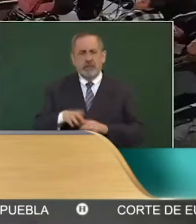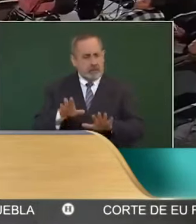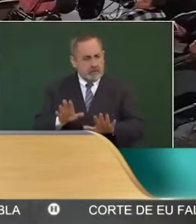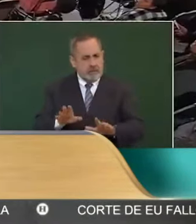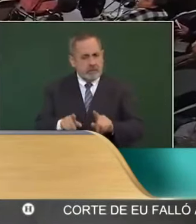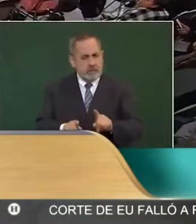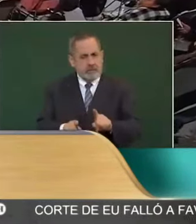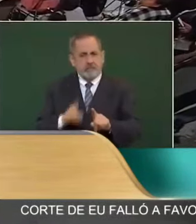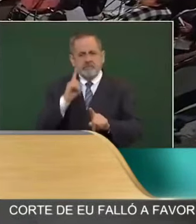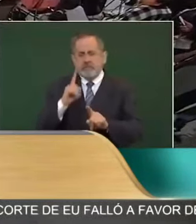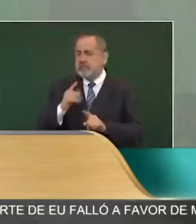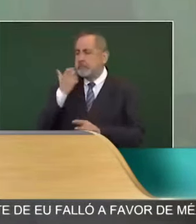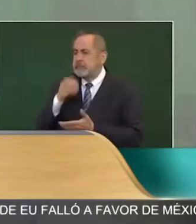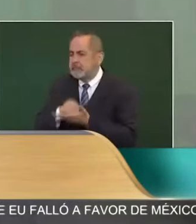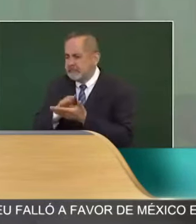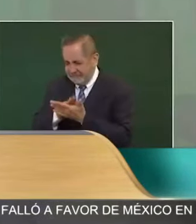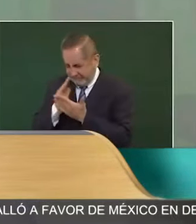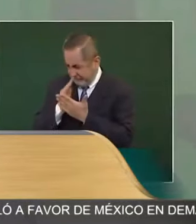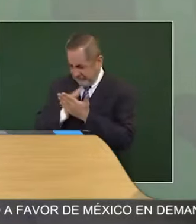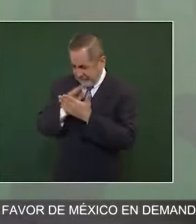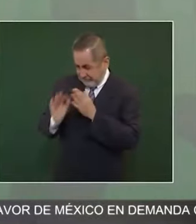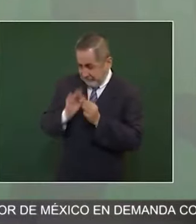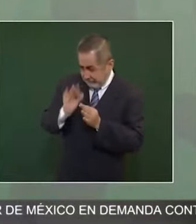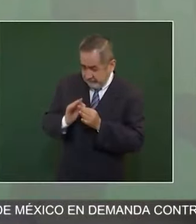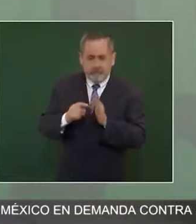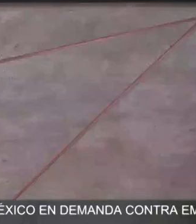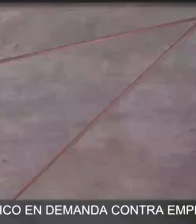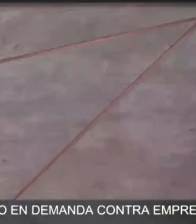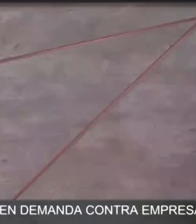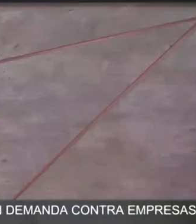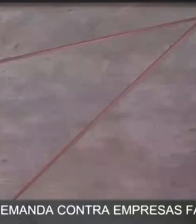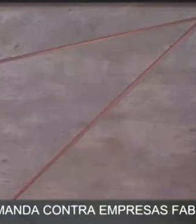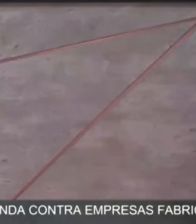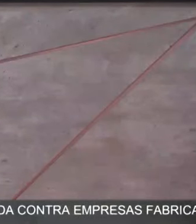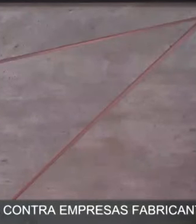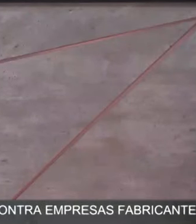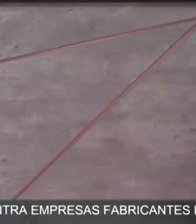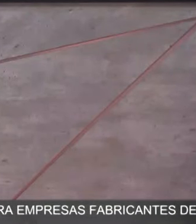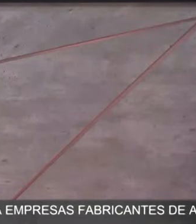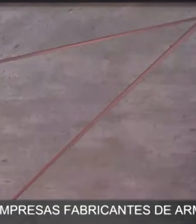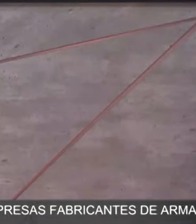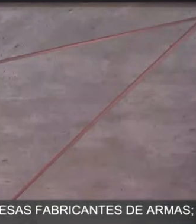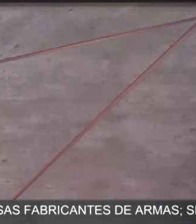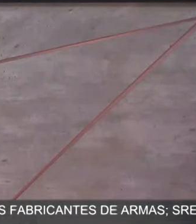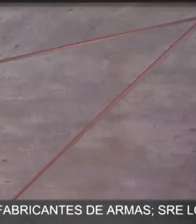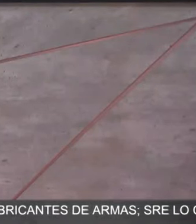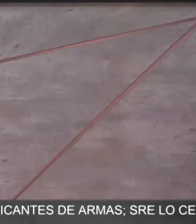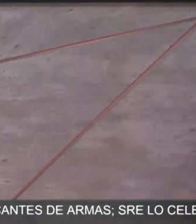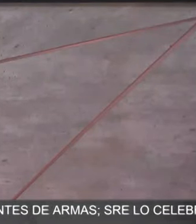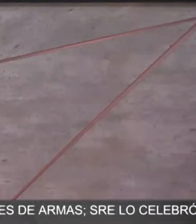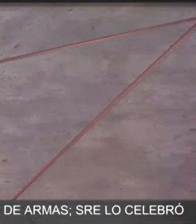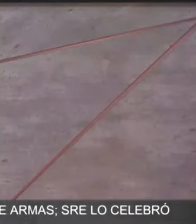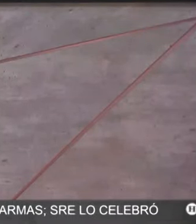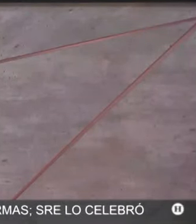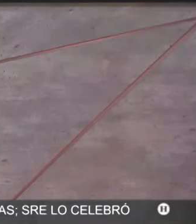más queremos tener todos los elementos. Fue así como el presidente Andrés Manuel López Obrador se